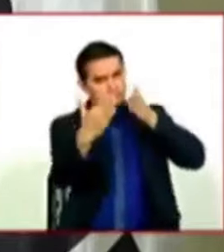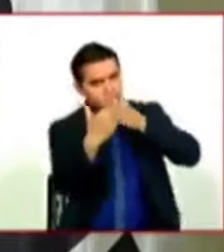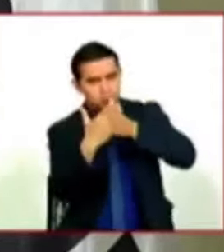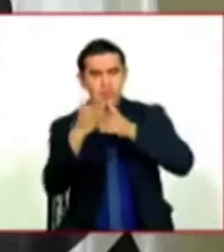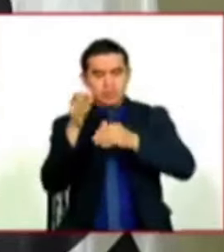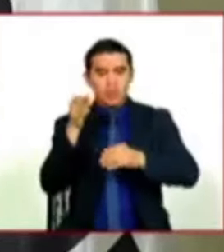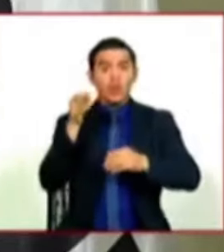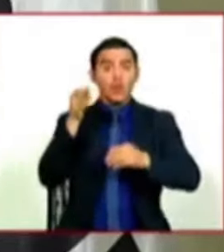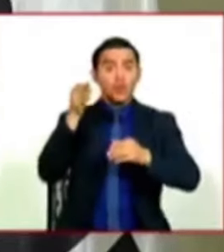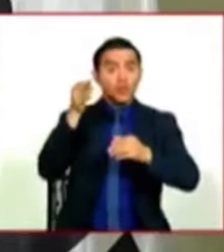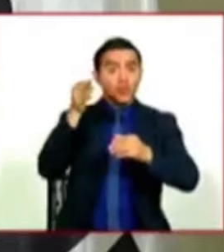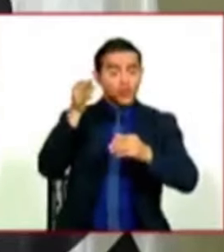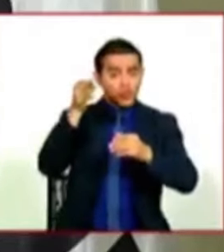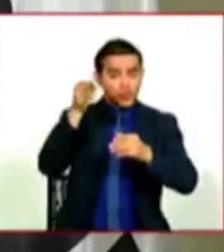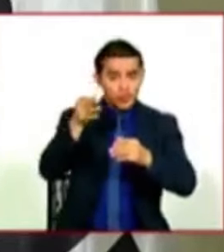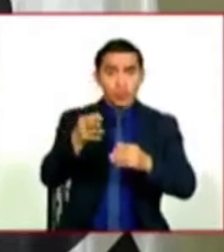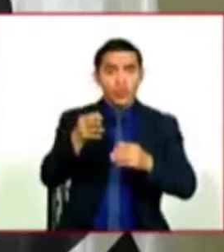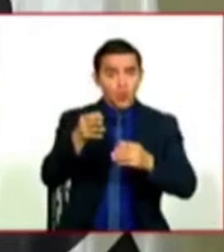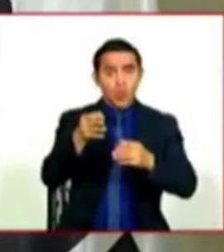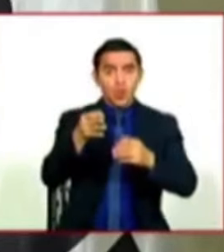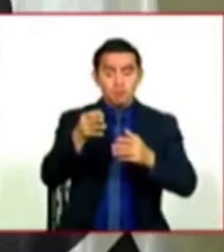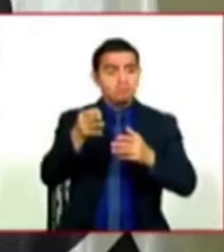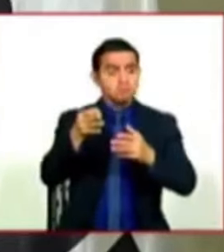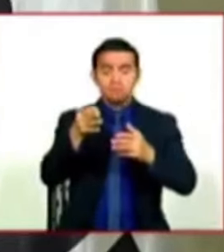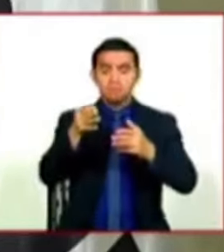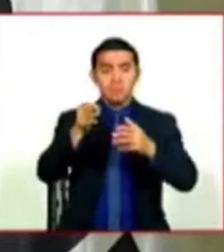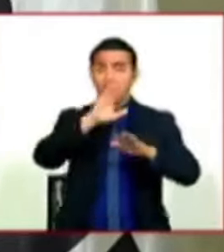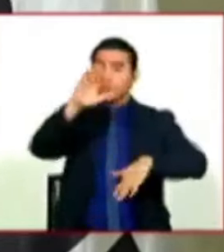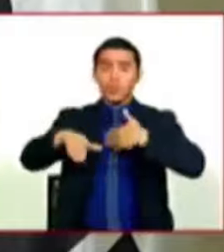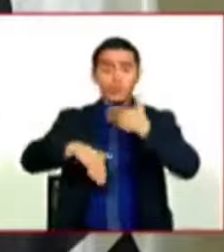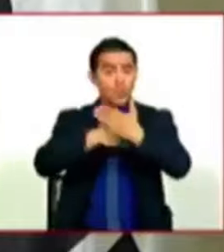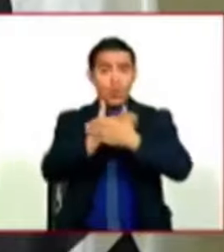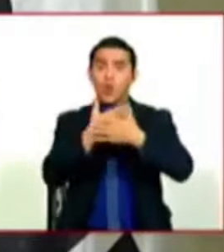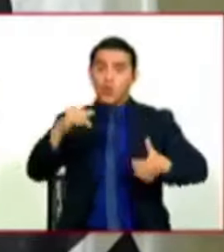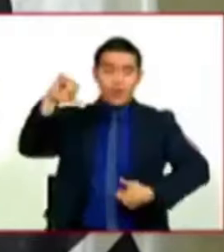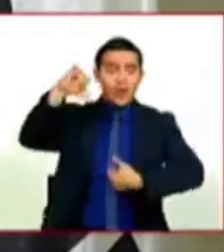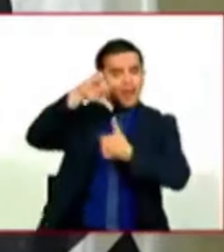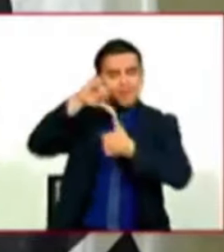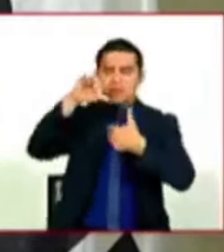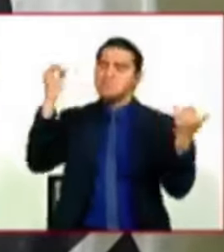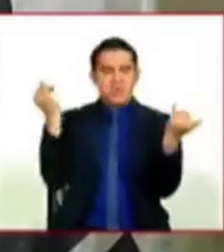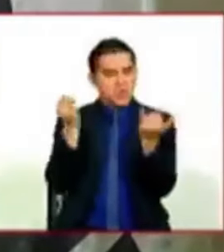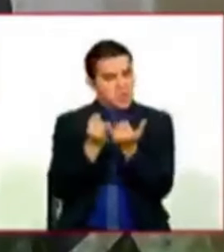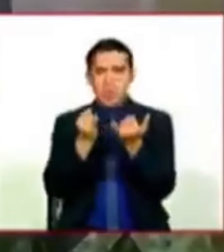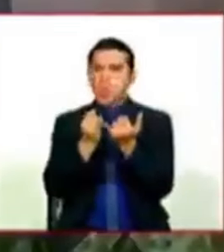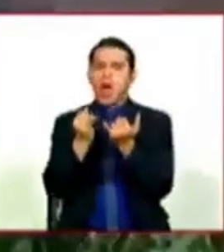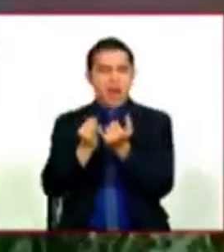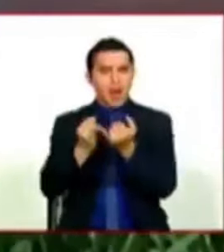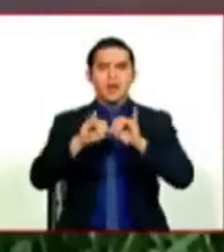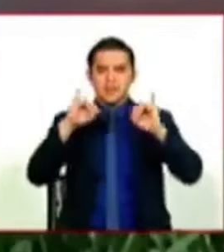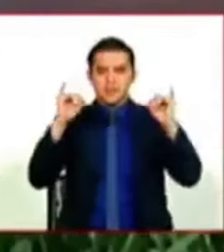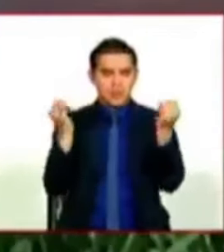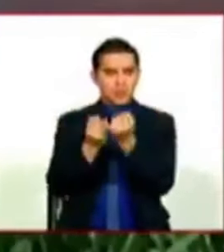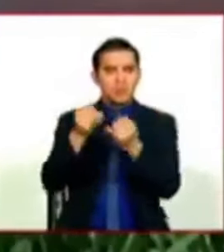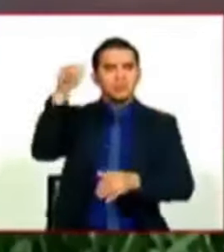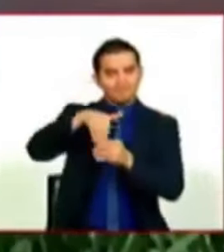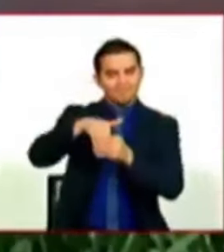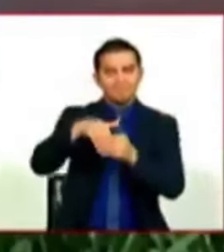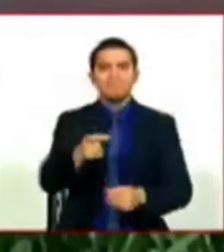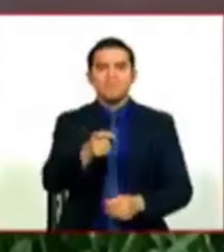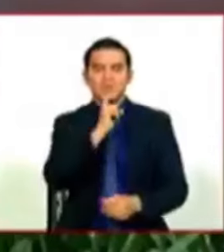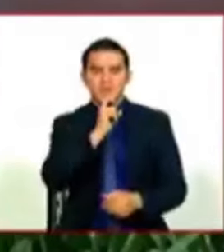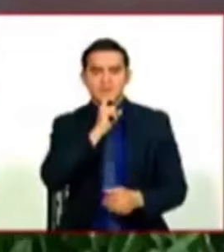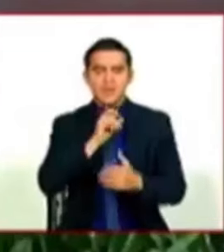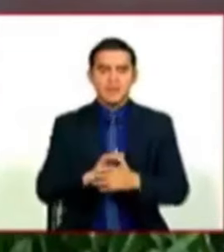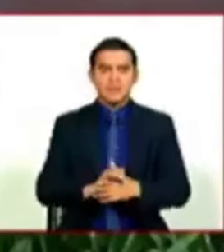hecho enfrentan los órganos electorales de la región. Y es que más allá del considerable